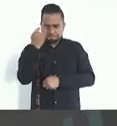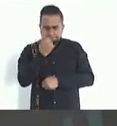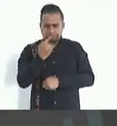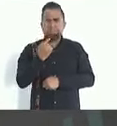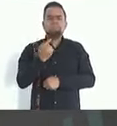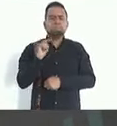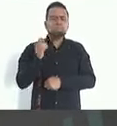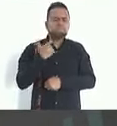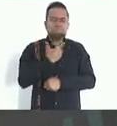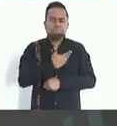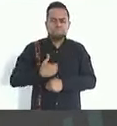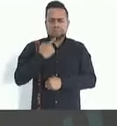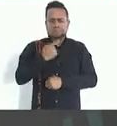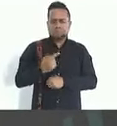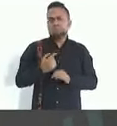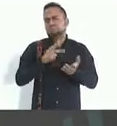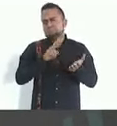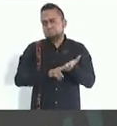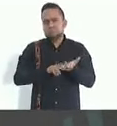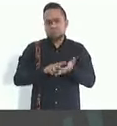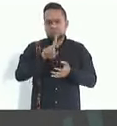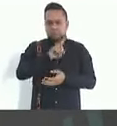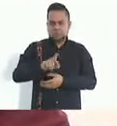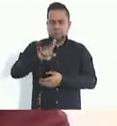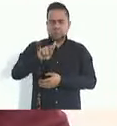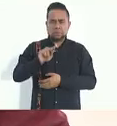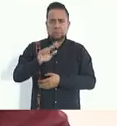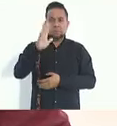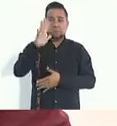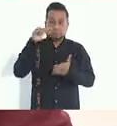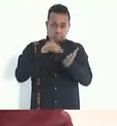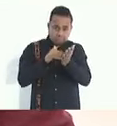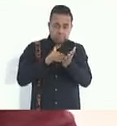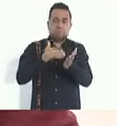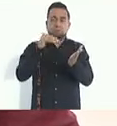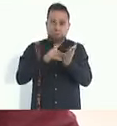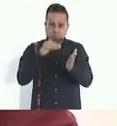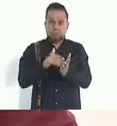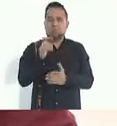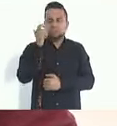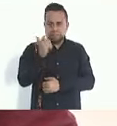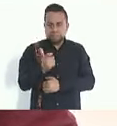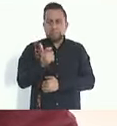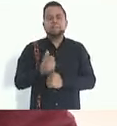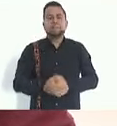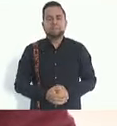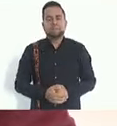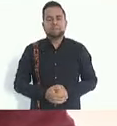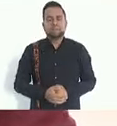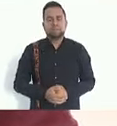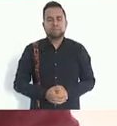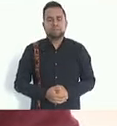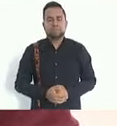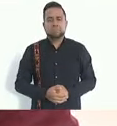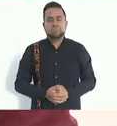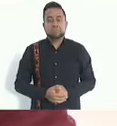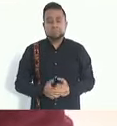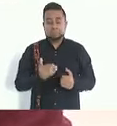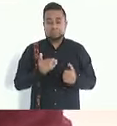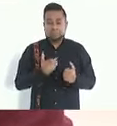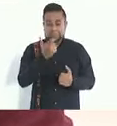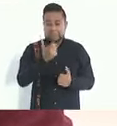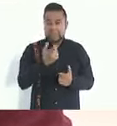costar 185 mil millones de pesos, y el costo de esa enorme